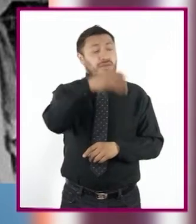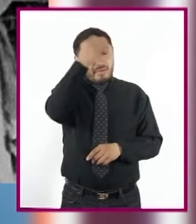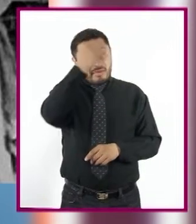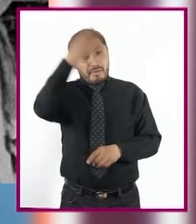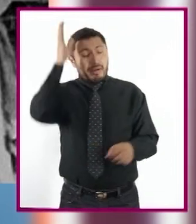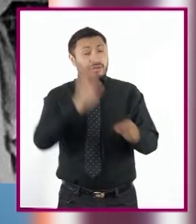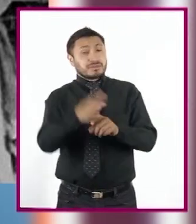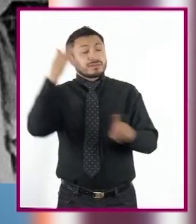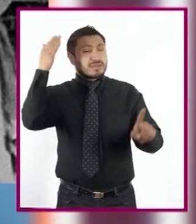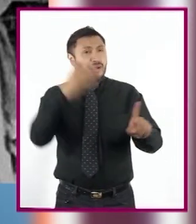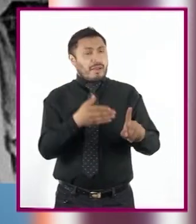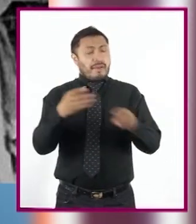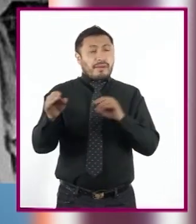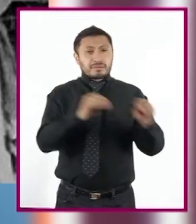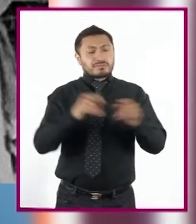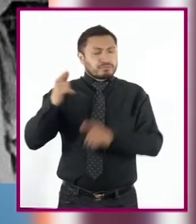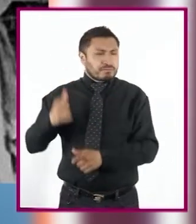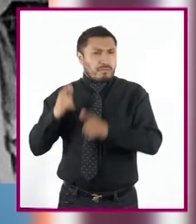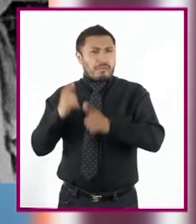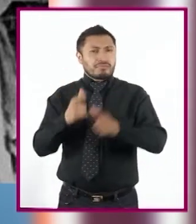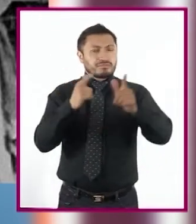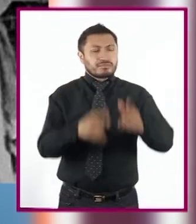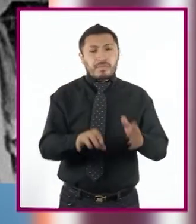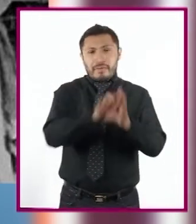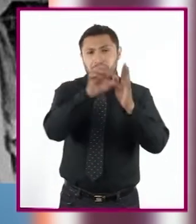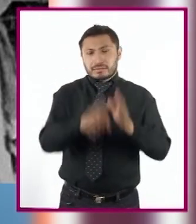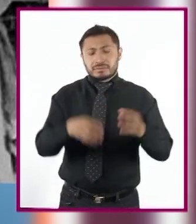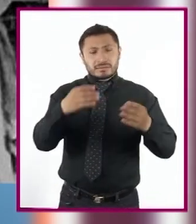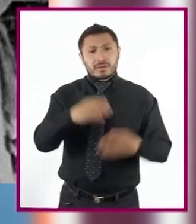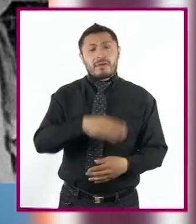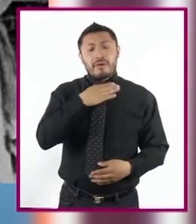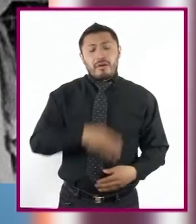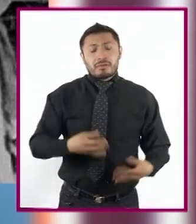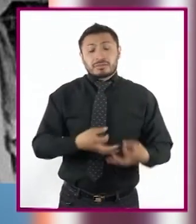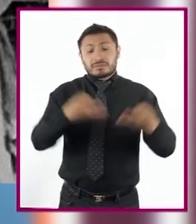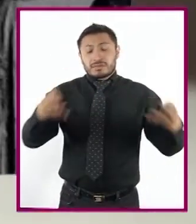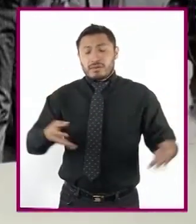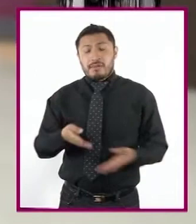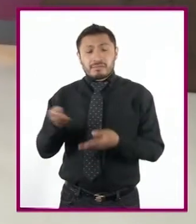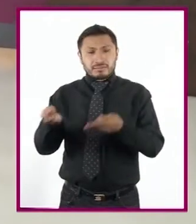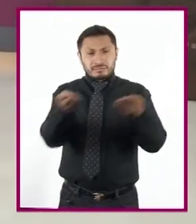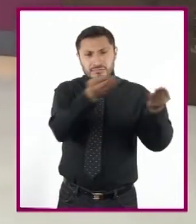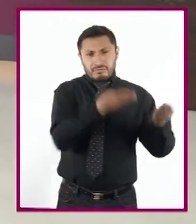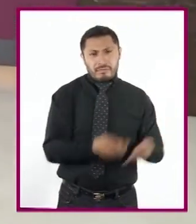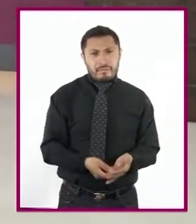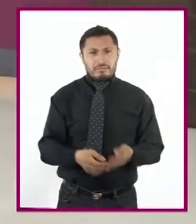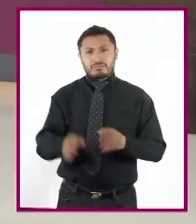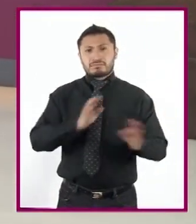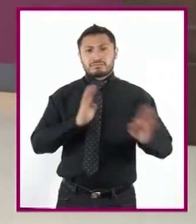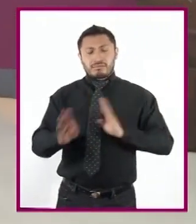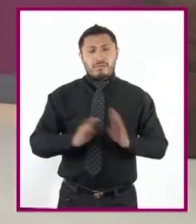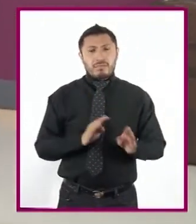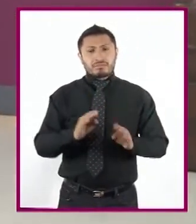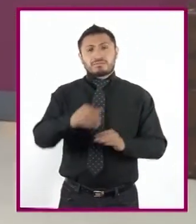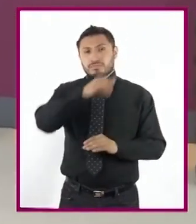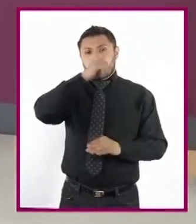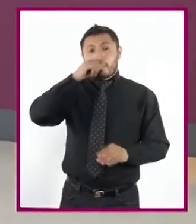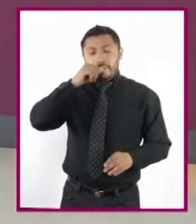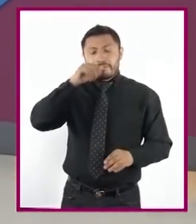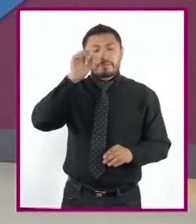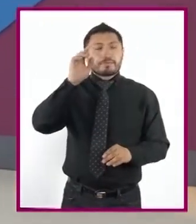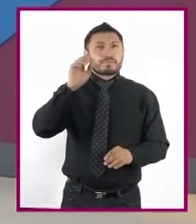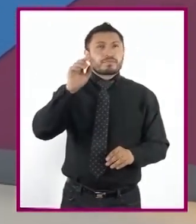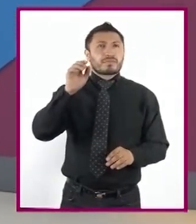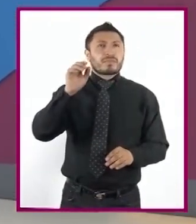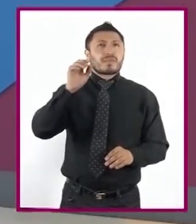que inspiraron el movimiento armado, como la repartición justa de la tierra. El ejército de Emiliano Zapata se negó a dejar